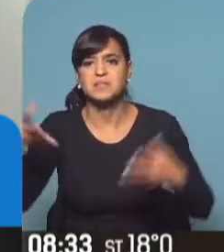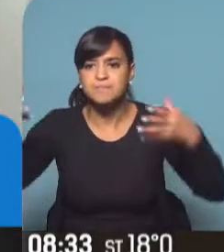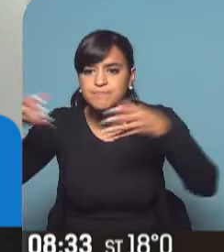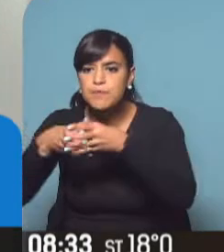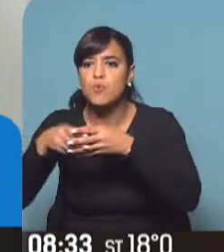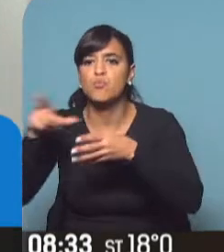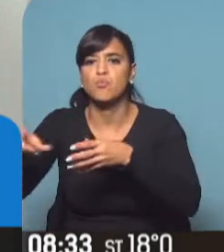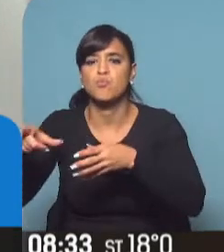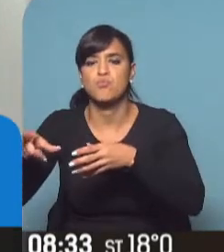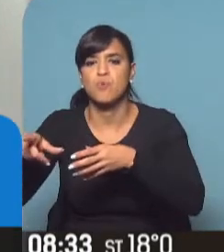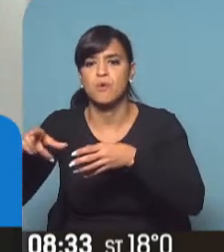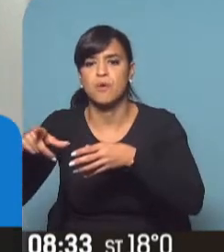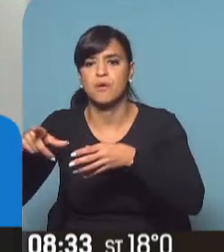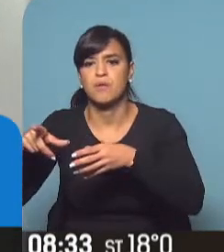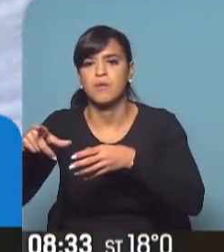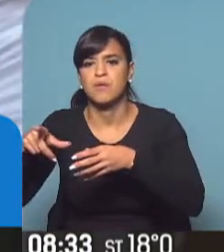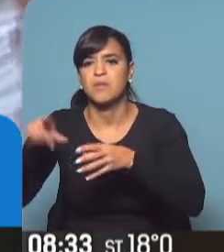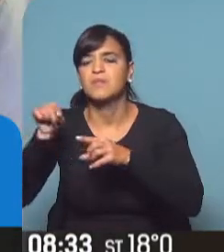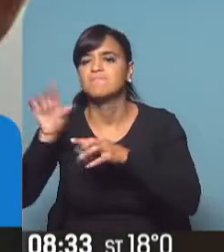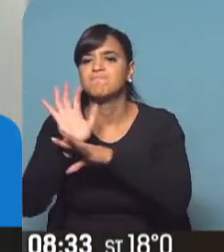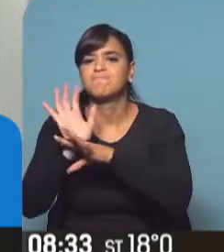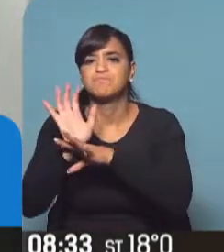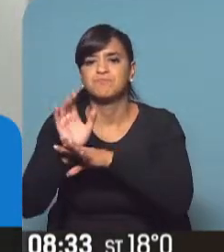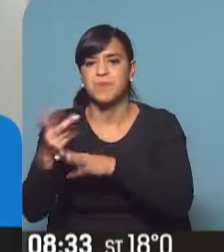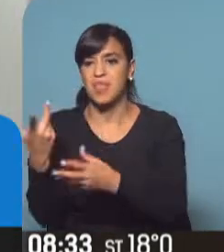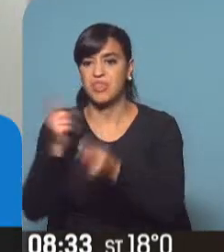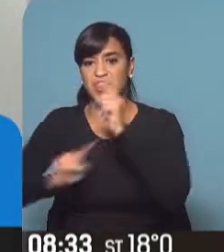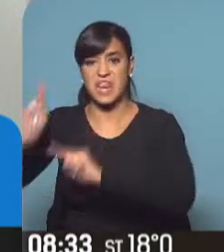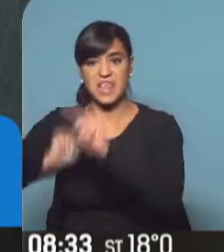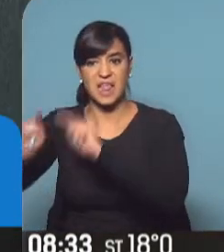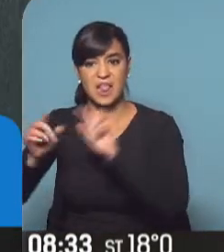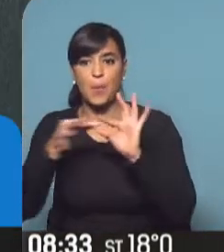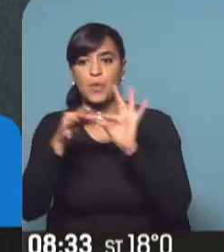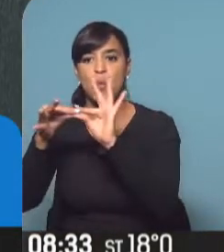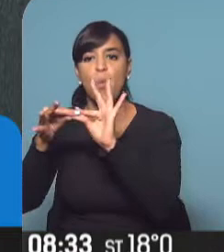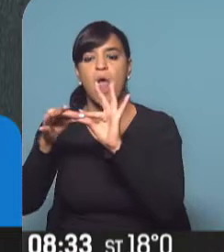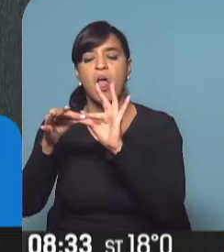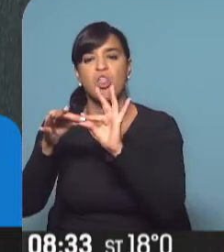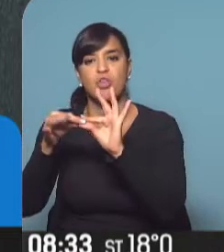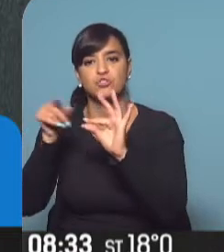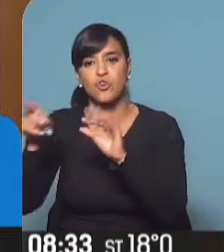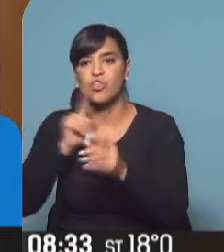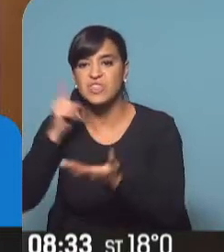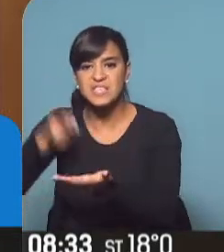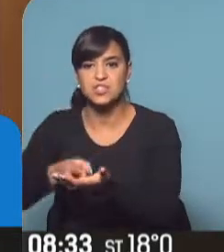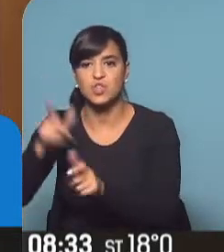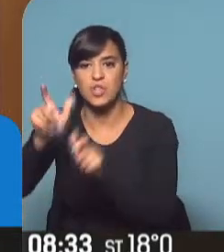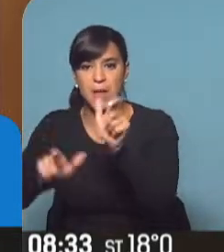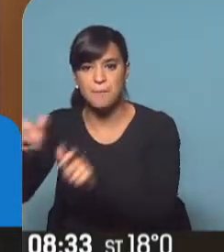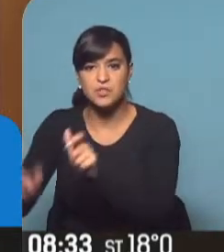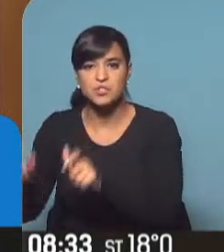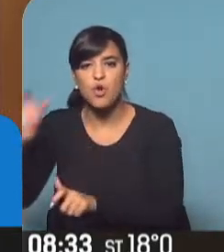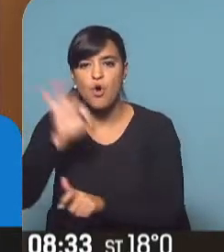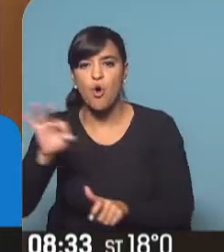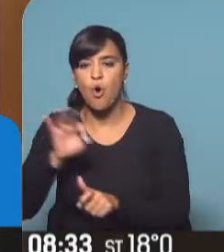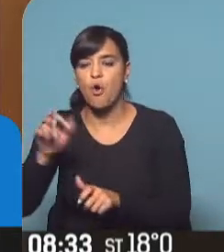los a los aparatos y a las decisiones de los de los dirigentes menos vinculados con las decisiones de la gente o con